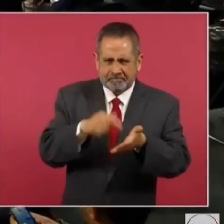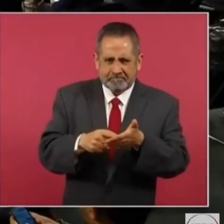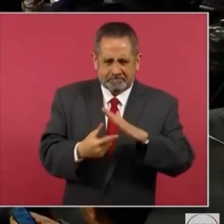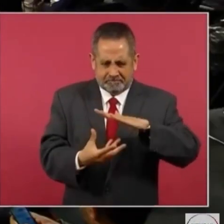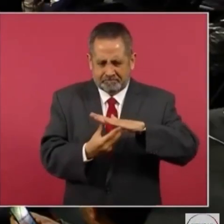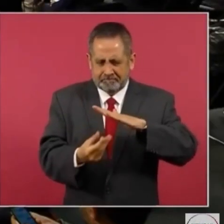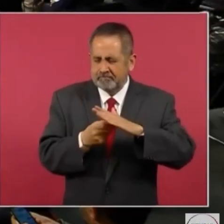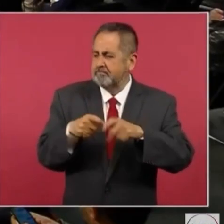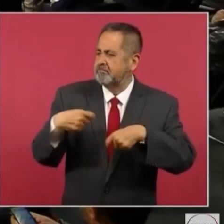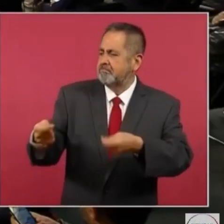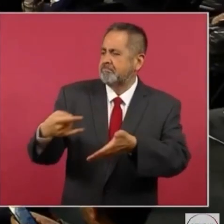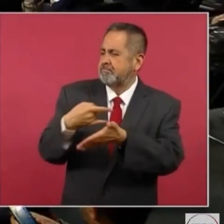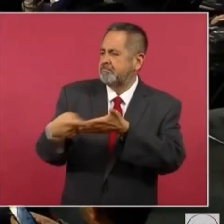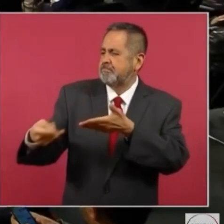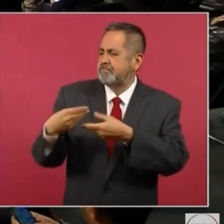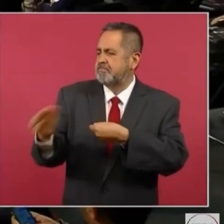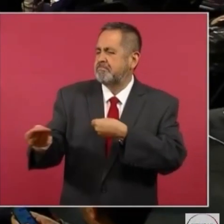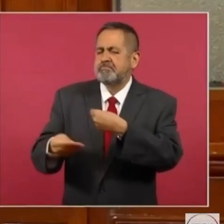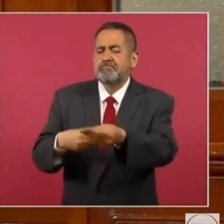copias de los cheques,